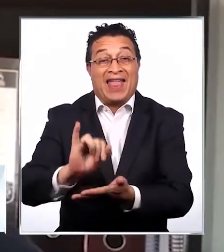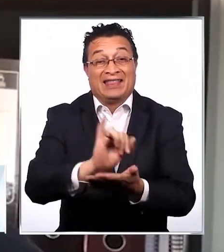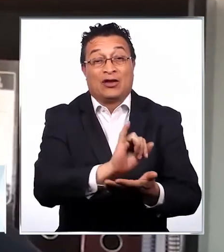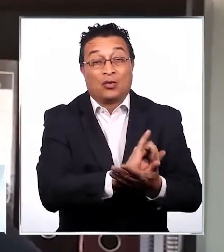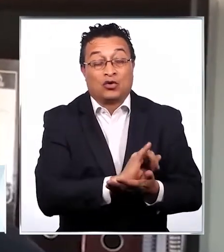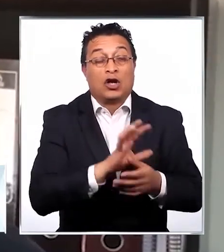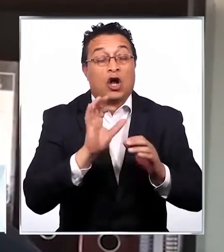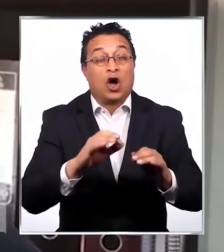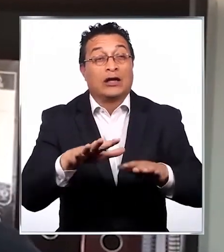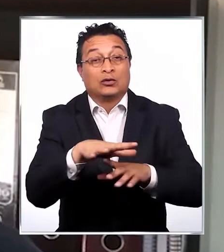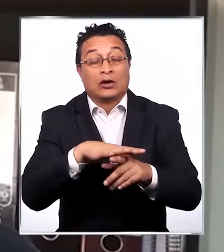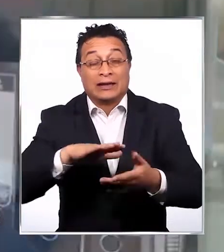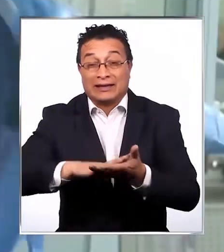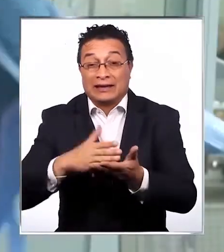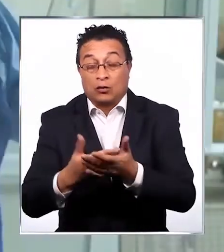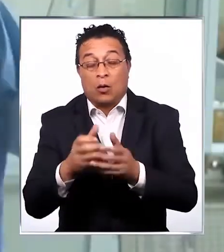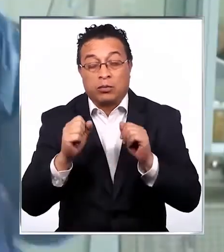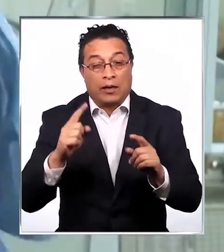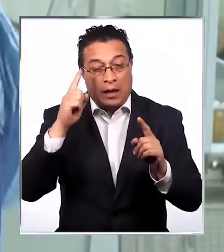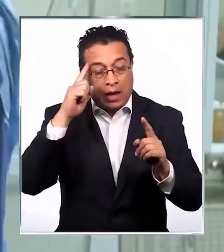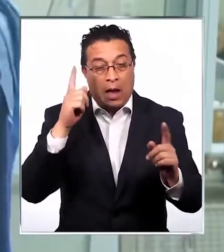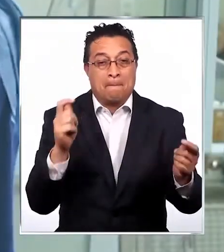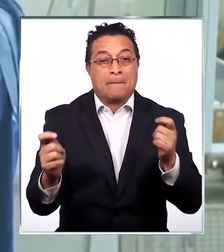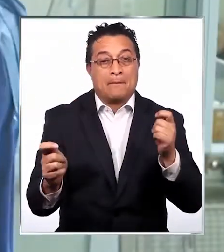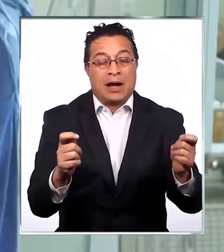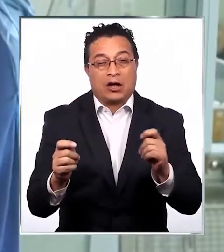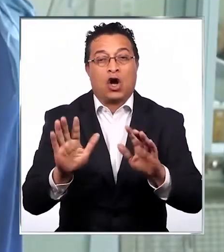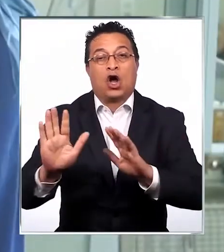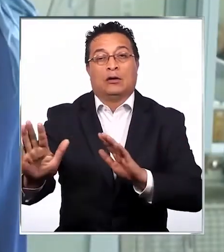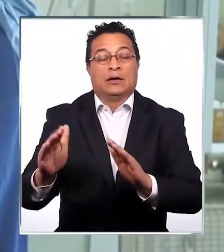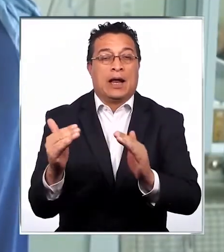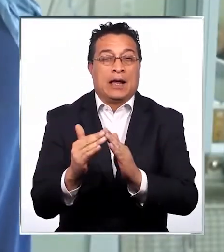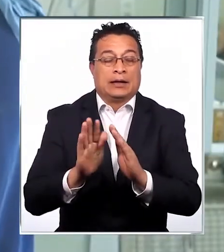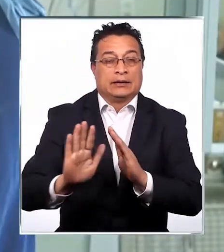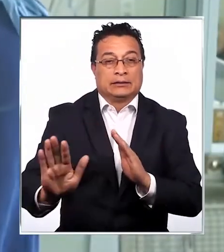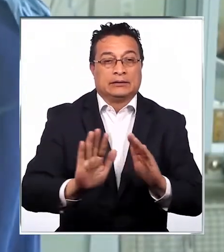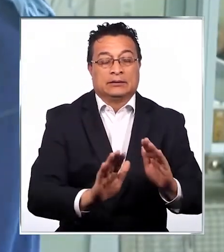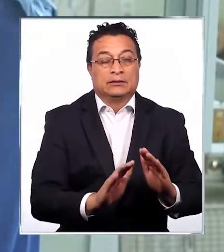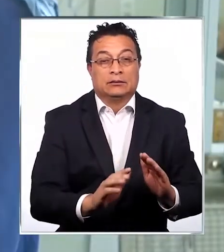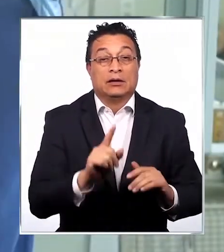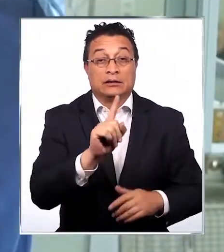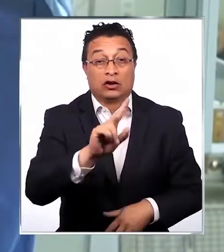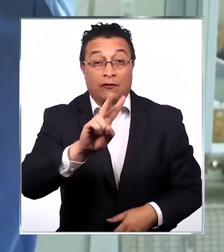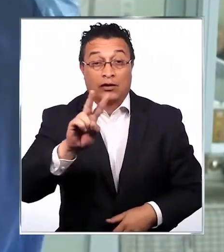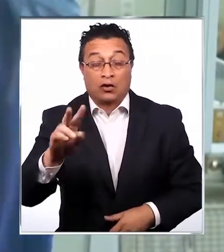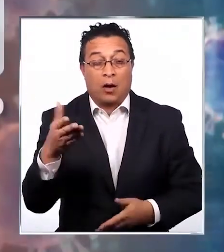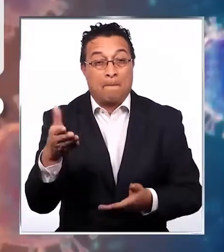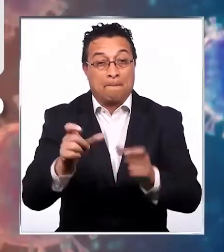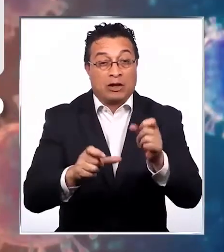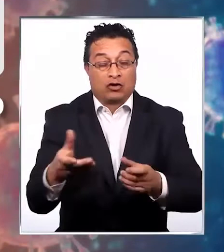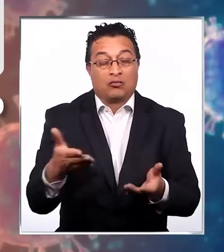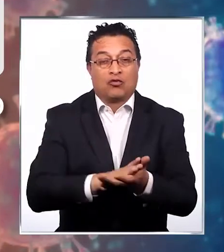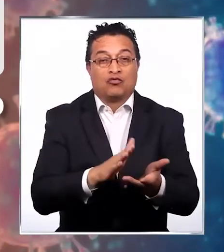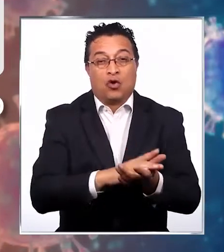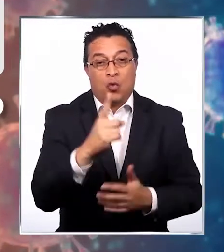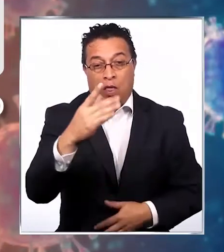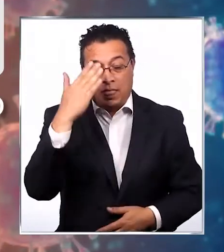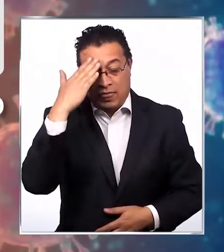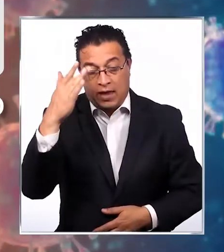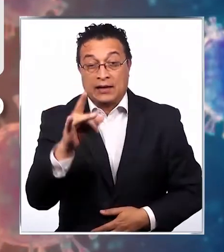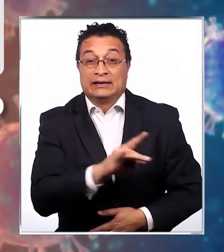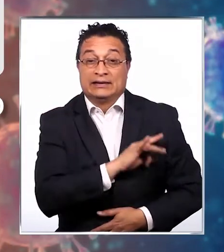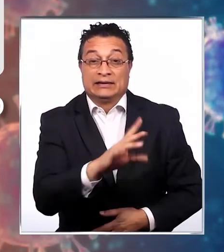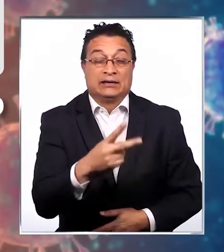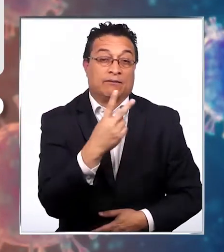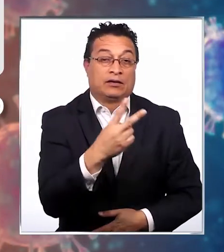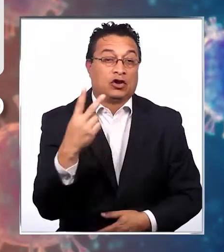o contextos sanitarios se puede optar por el manejo ambulatorio. 122 pacientes murieron en el último día. En